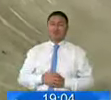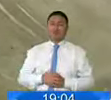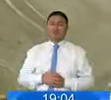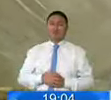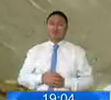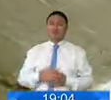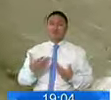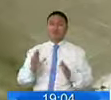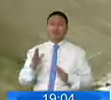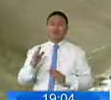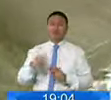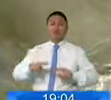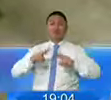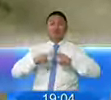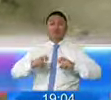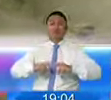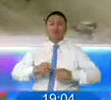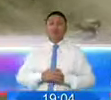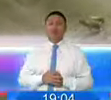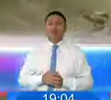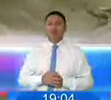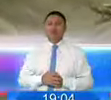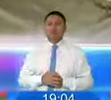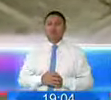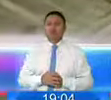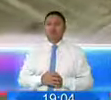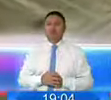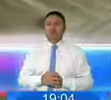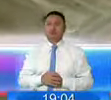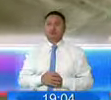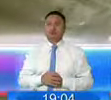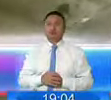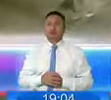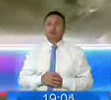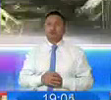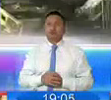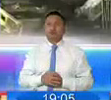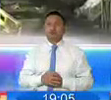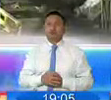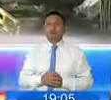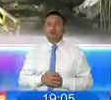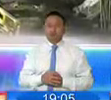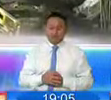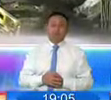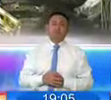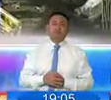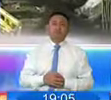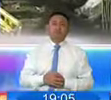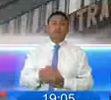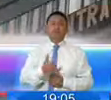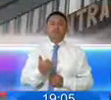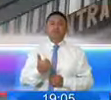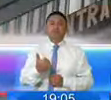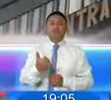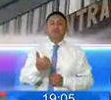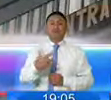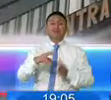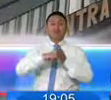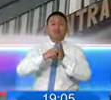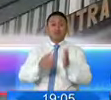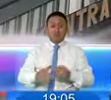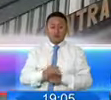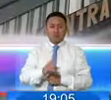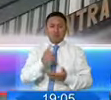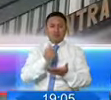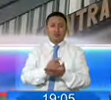Tras un estudio a la construcción de la fase 2 del Metro de Quito, que tiene que ver con la construcción de las 15 estaciones, la Contraloría